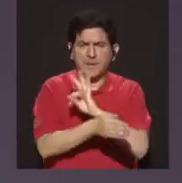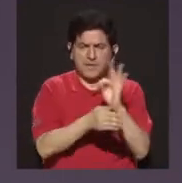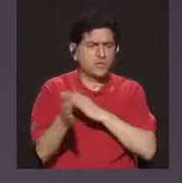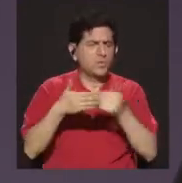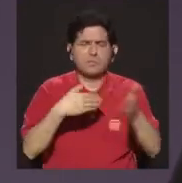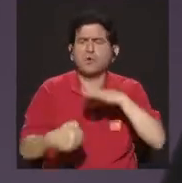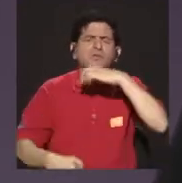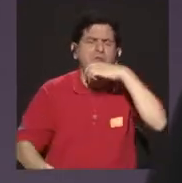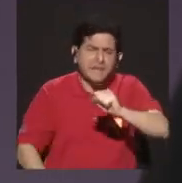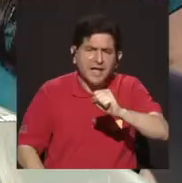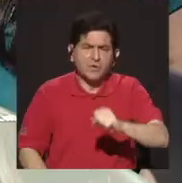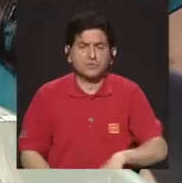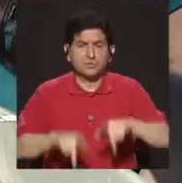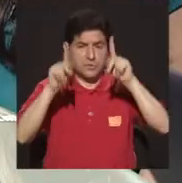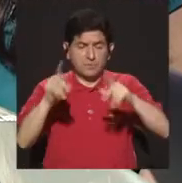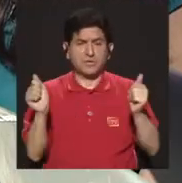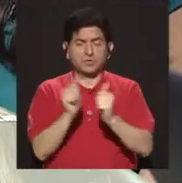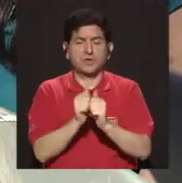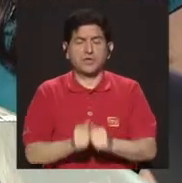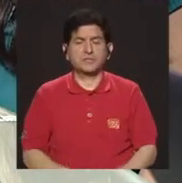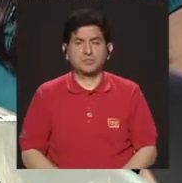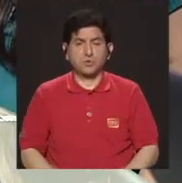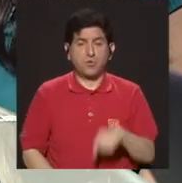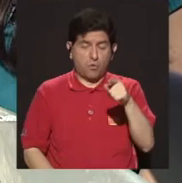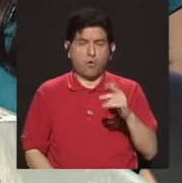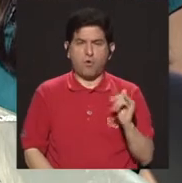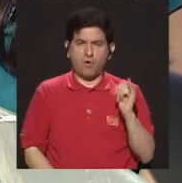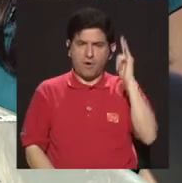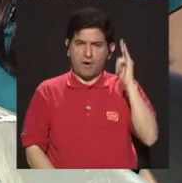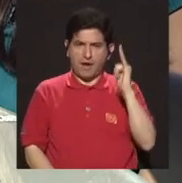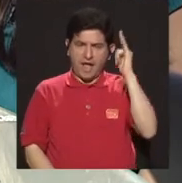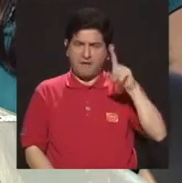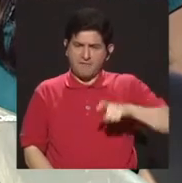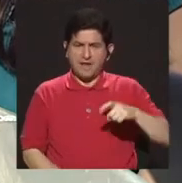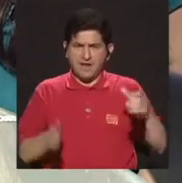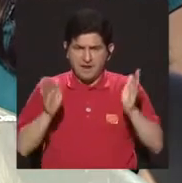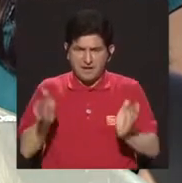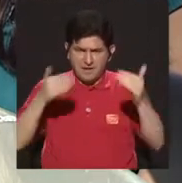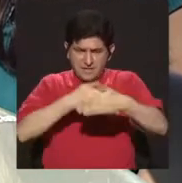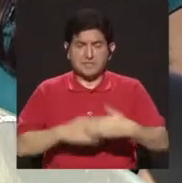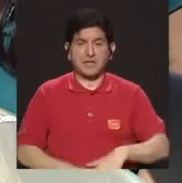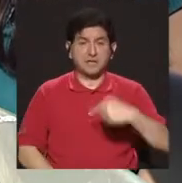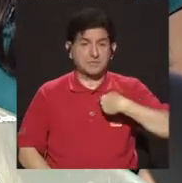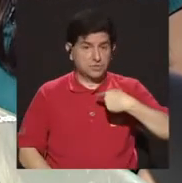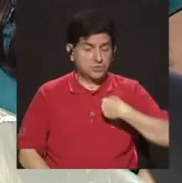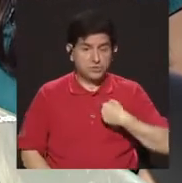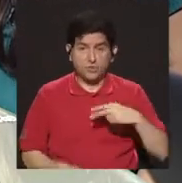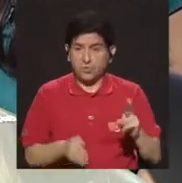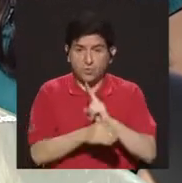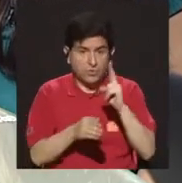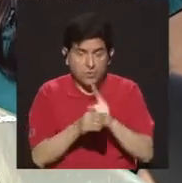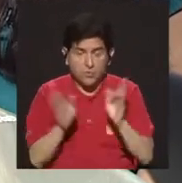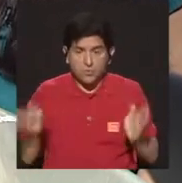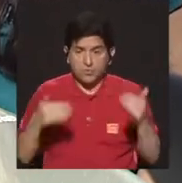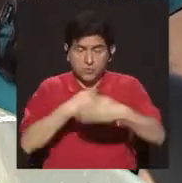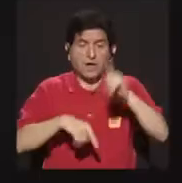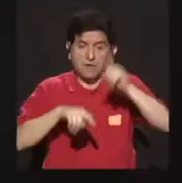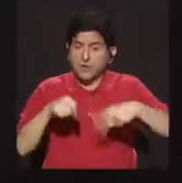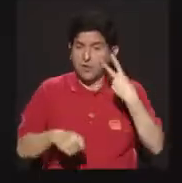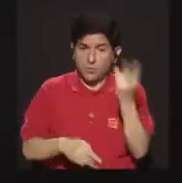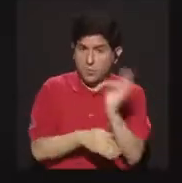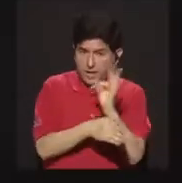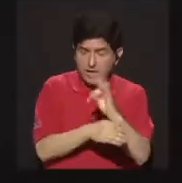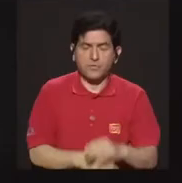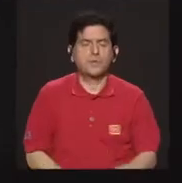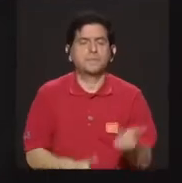antiguo que sea las personas con cable tienen que poner esa cajita y si yo no pongo las cajitas no voy a poder ver televisión lo